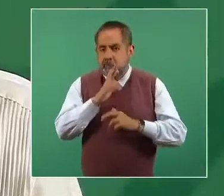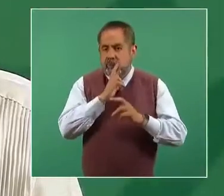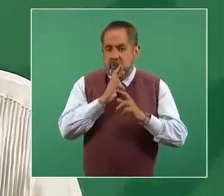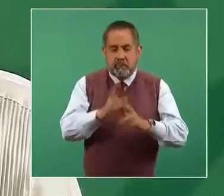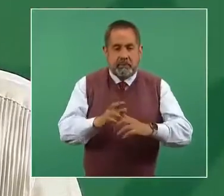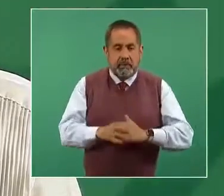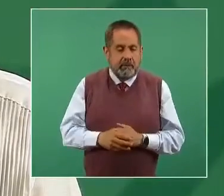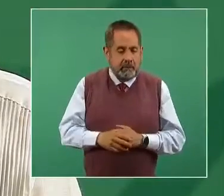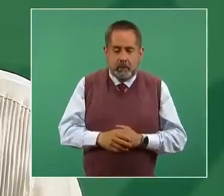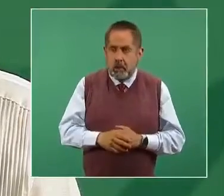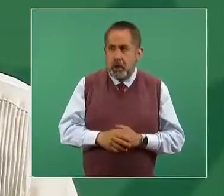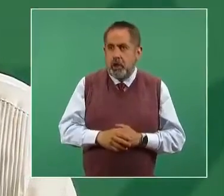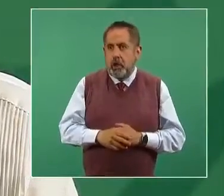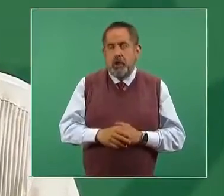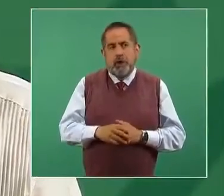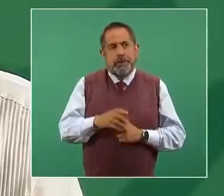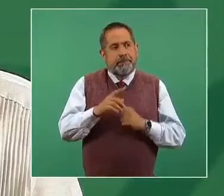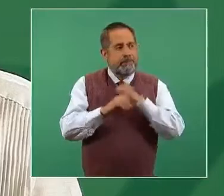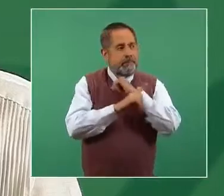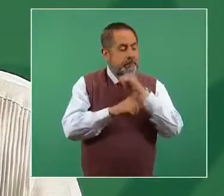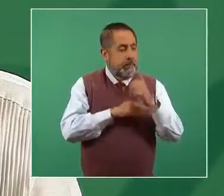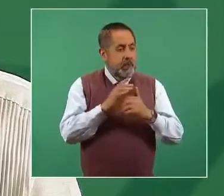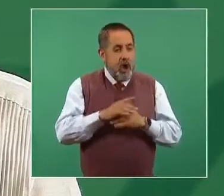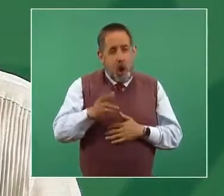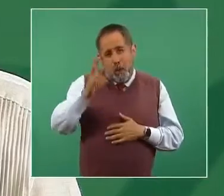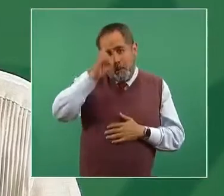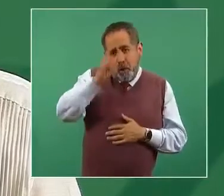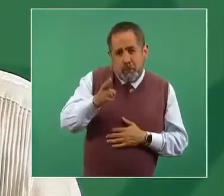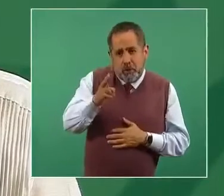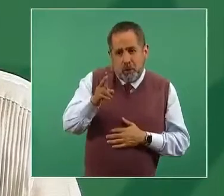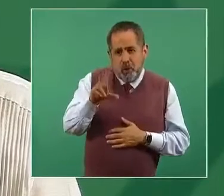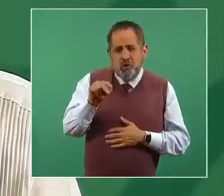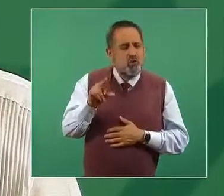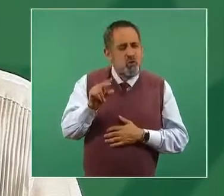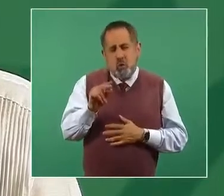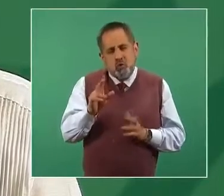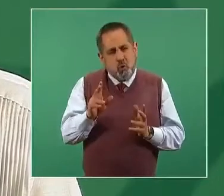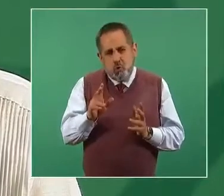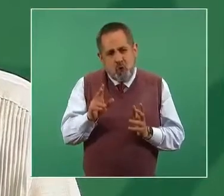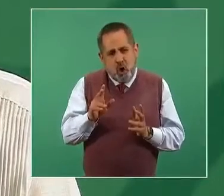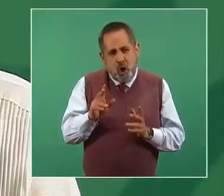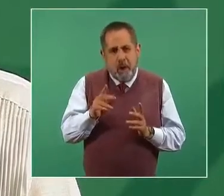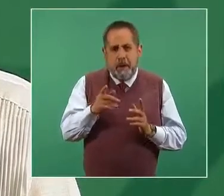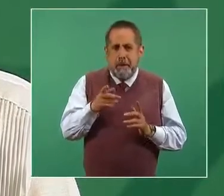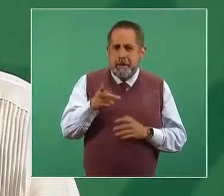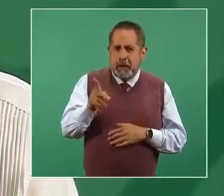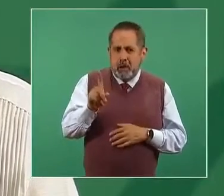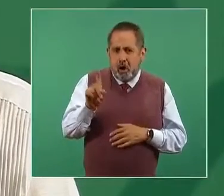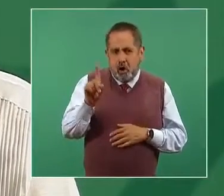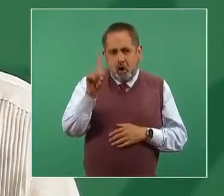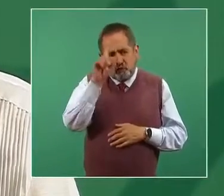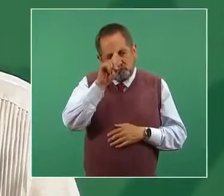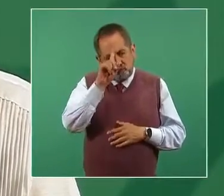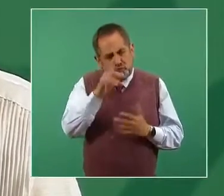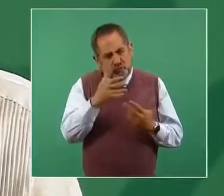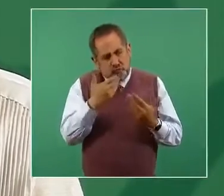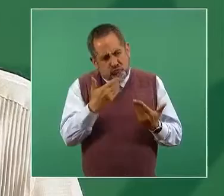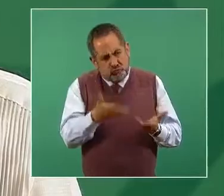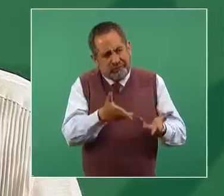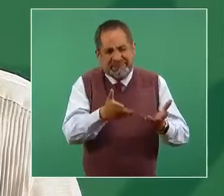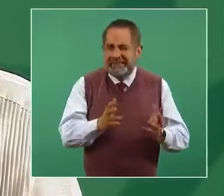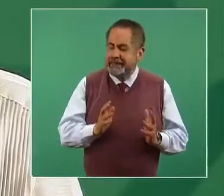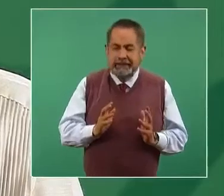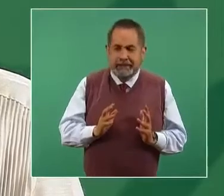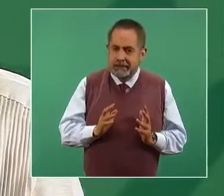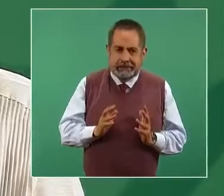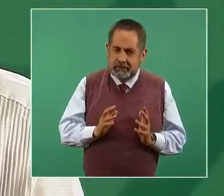respuesta. No es que esté prohibido, pero en general no se recomienda en este momento intentar hacerlo. La razón por la